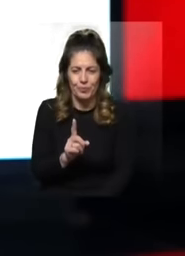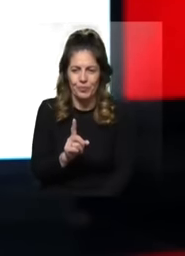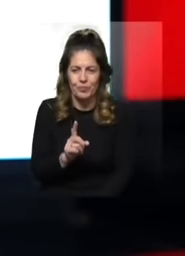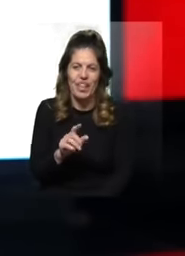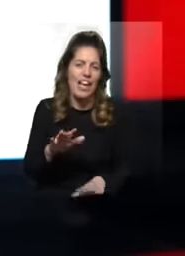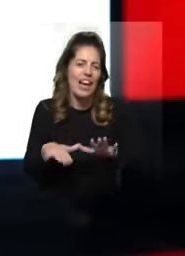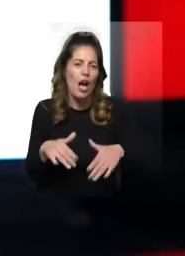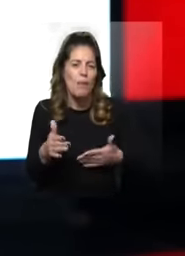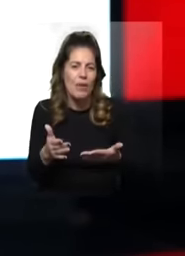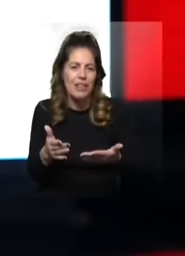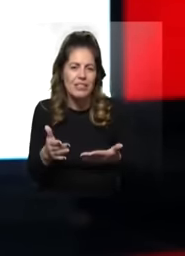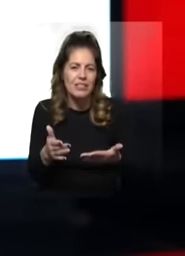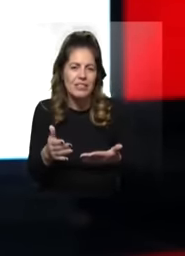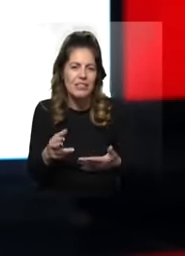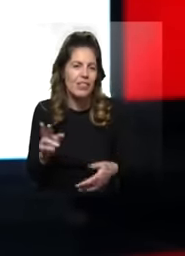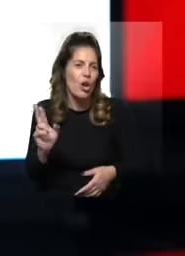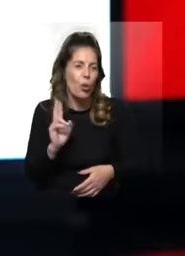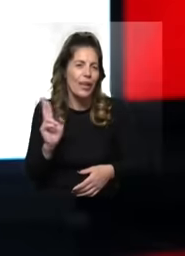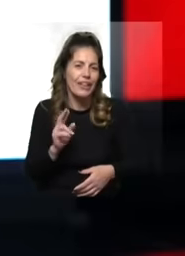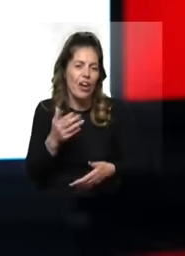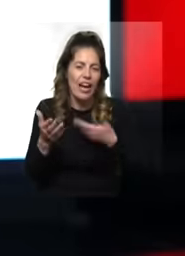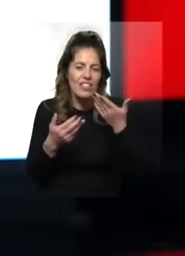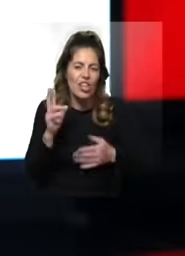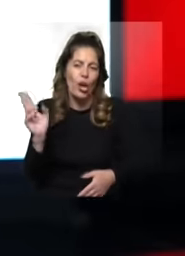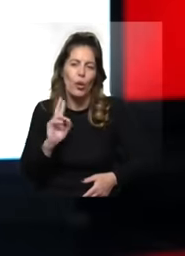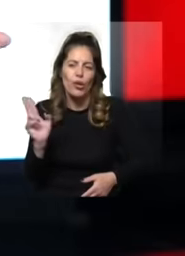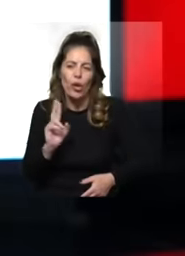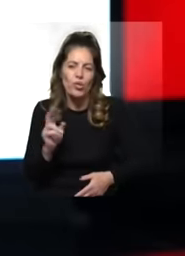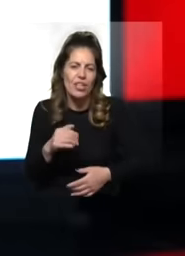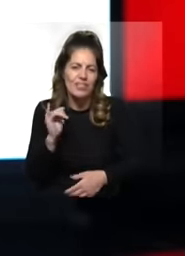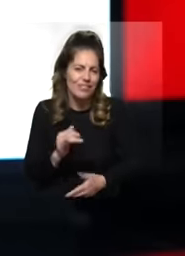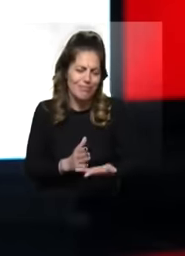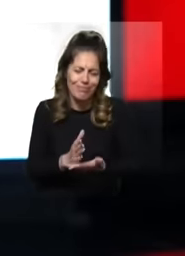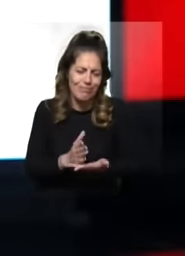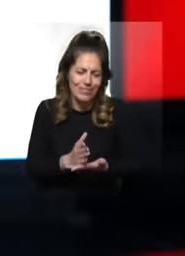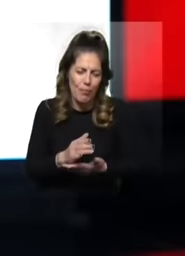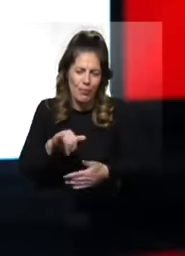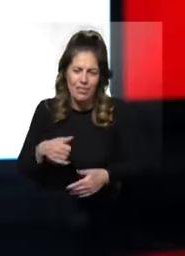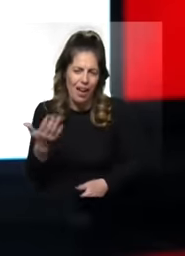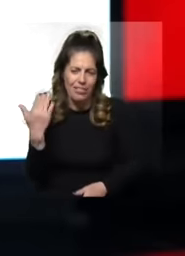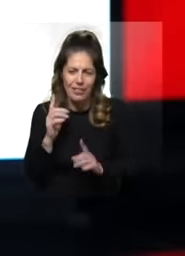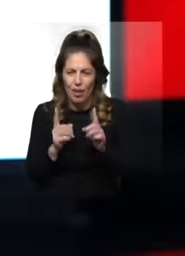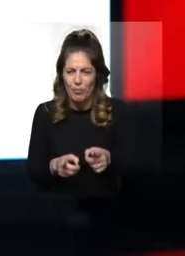Capaz que ruido siempre hubo, digo, canciones ruidosas y sucundum, sucundum, ya hubo.